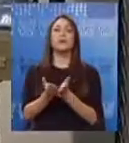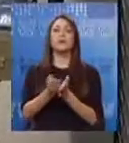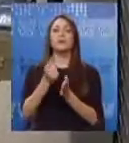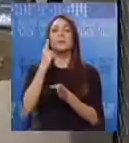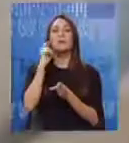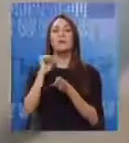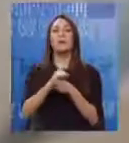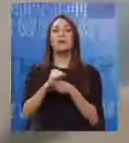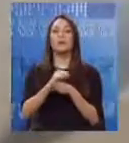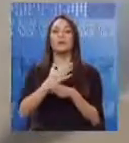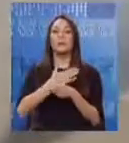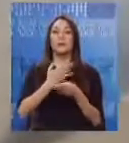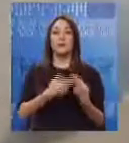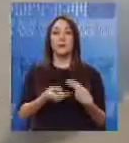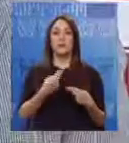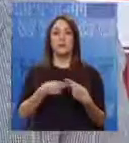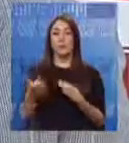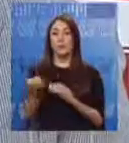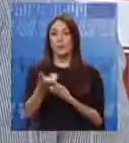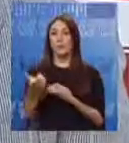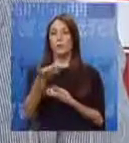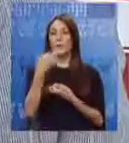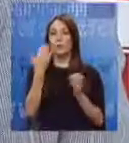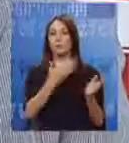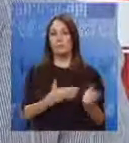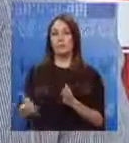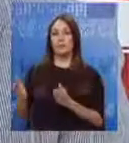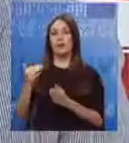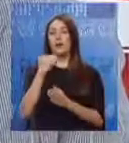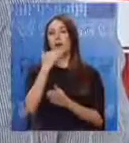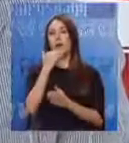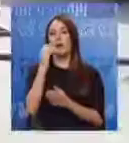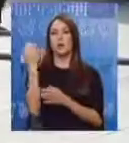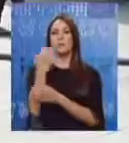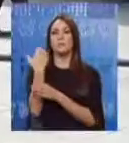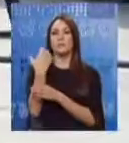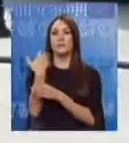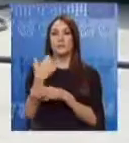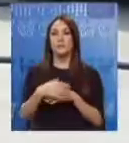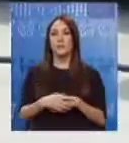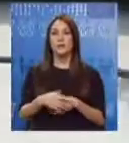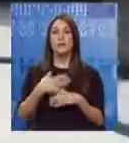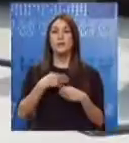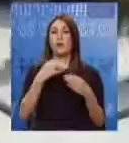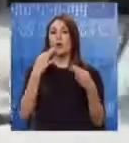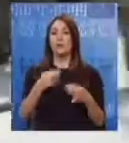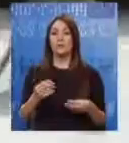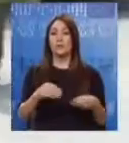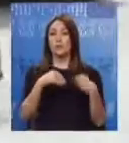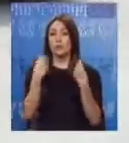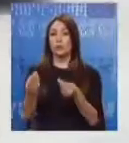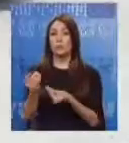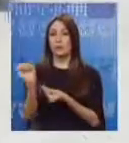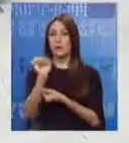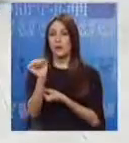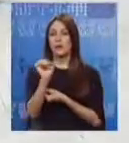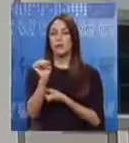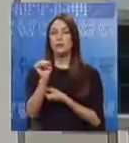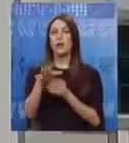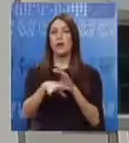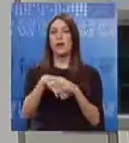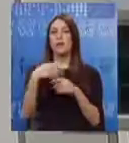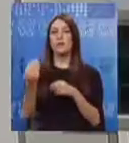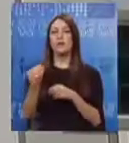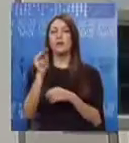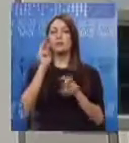el negocio nuestro, para que los bomberos estén mejor preparados en caso de algún tipo de emergencia. La entrega oficial del automotor fue en los exteriores